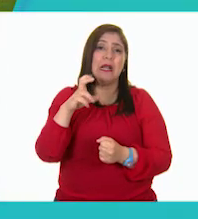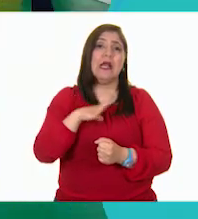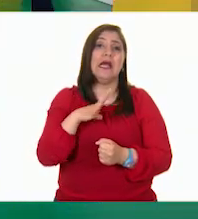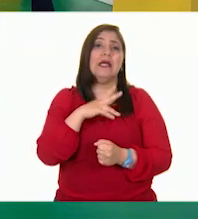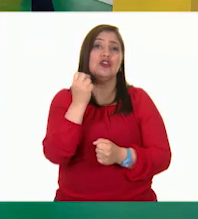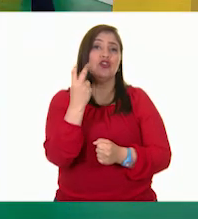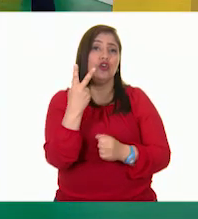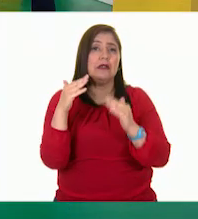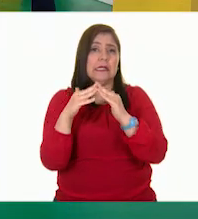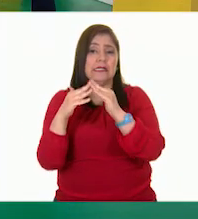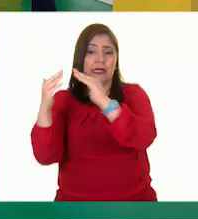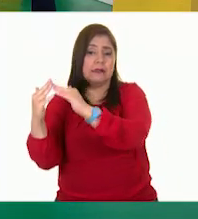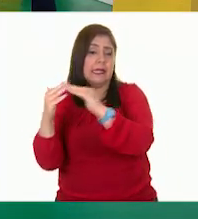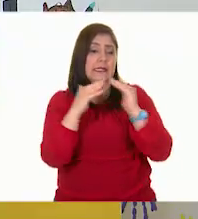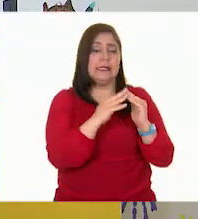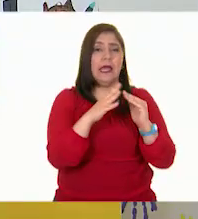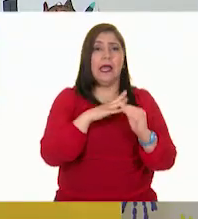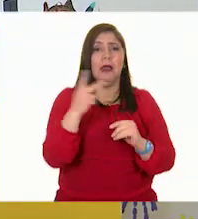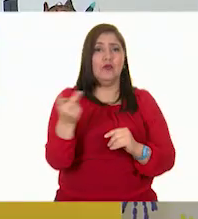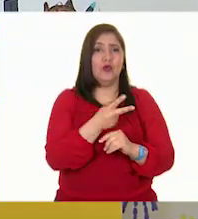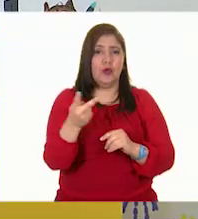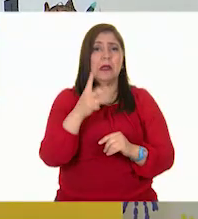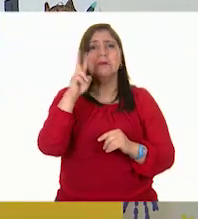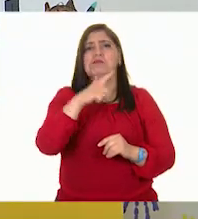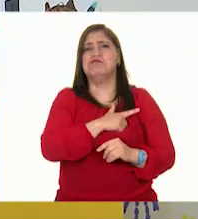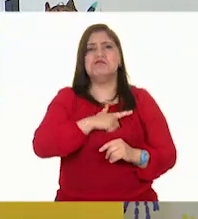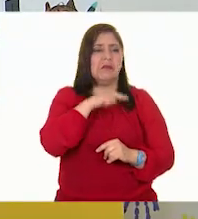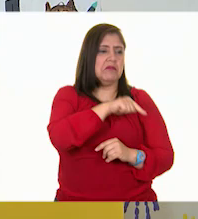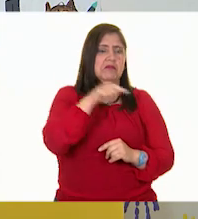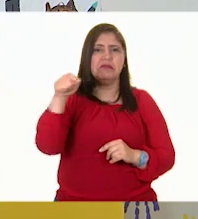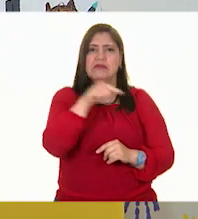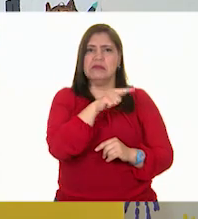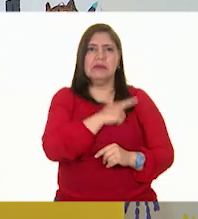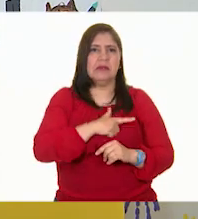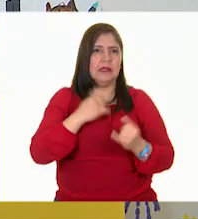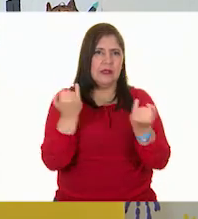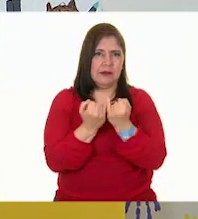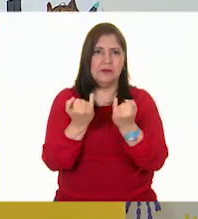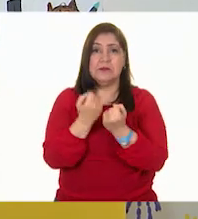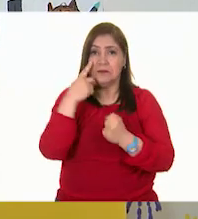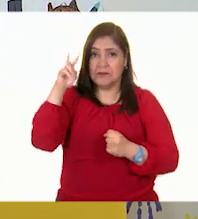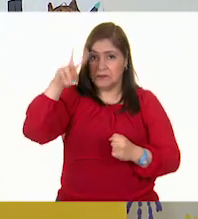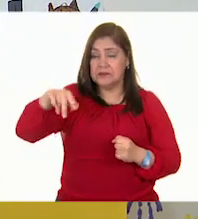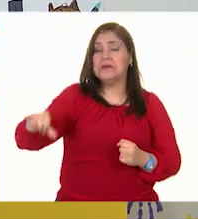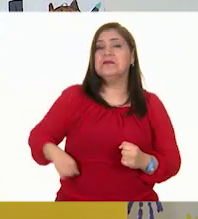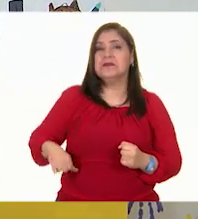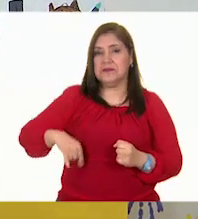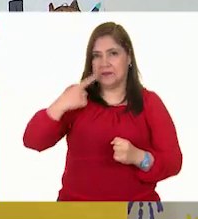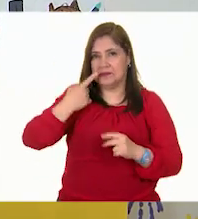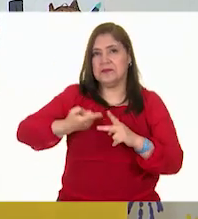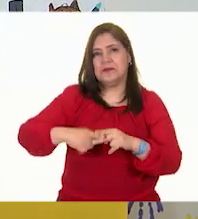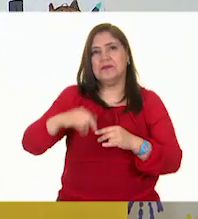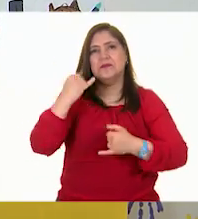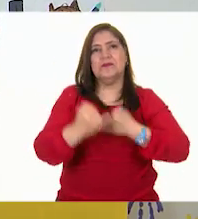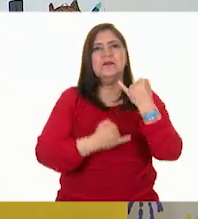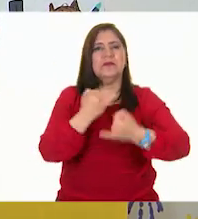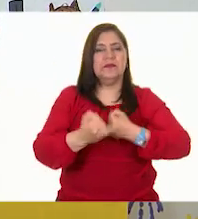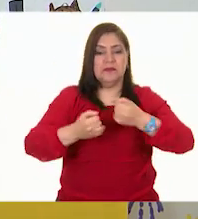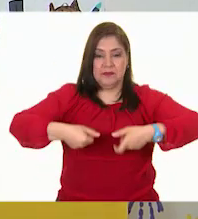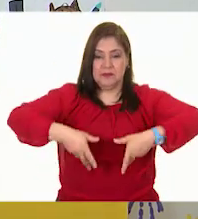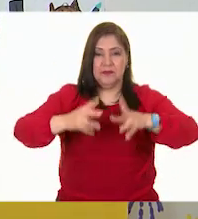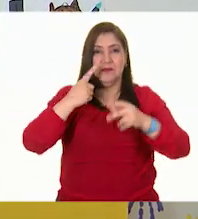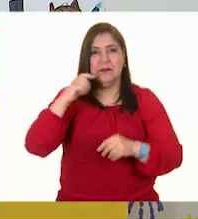eh? Ah, qué interesante. Qué interesante, ¿verdad? Ahora sí, vamos a empezar el juego. Voy a lanzar el